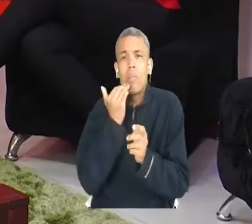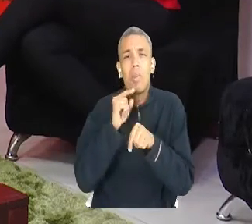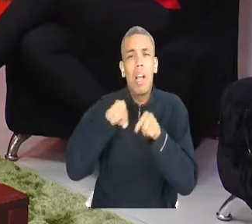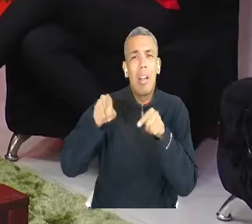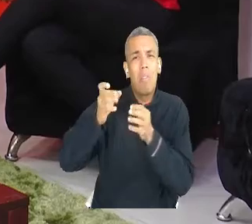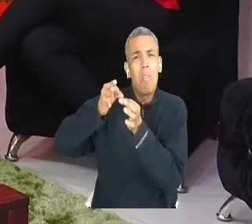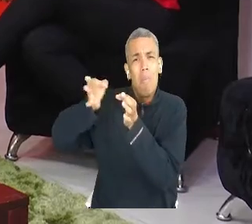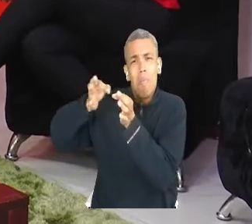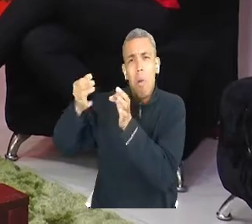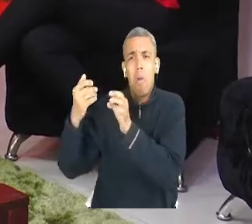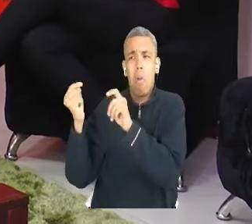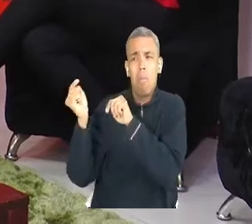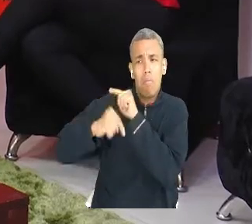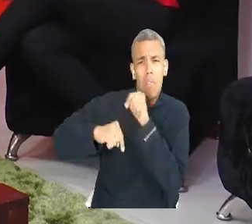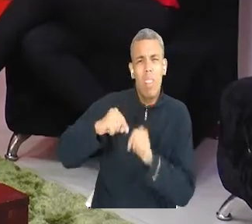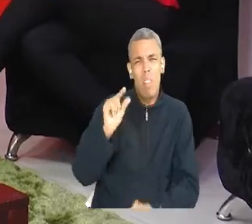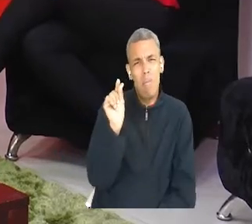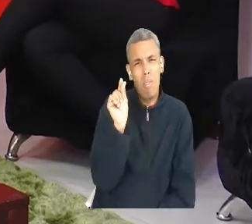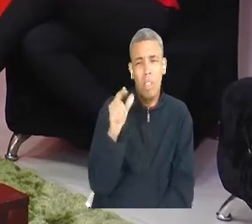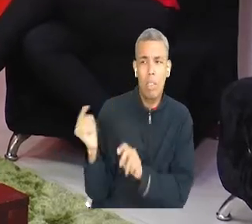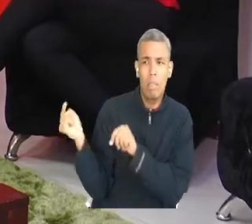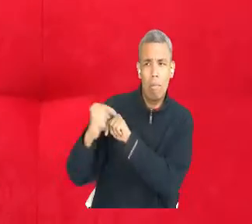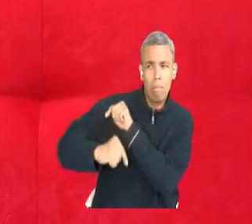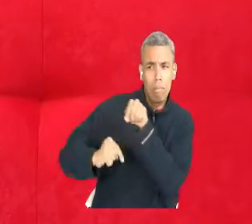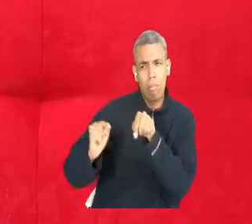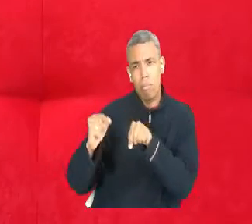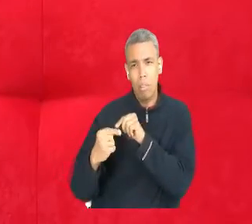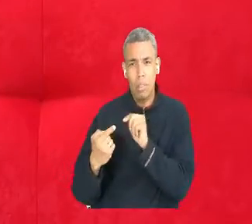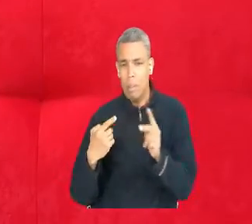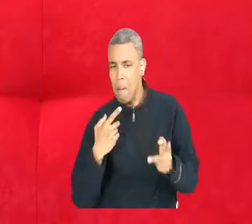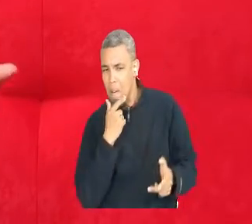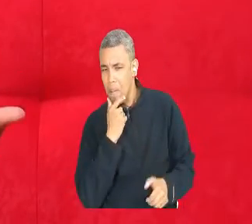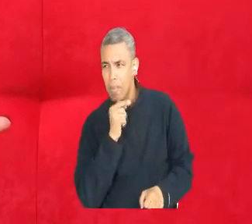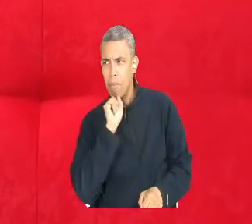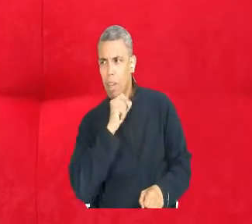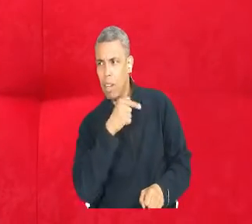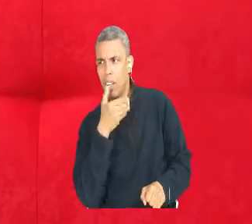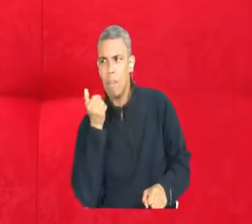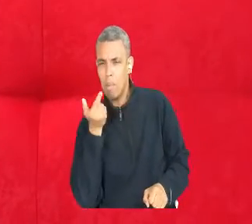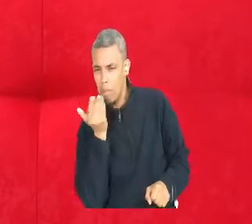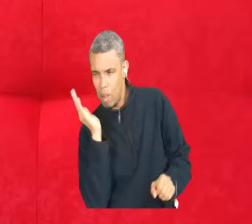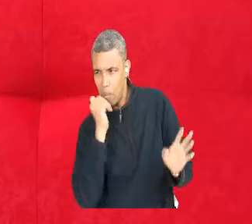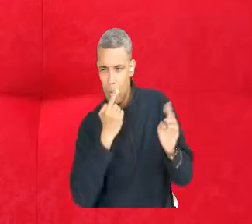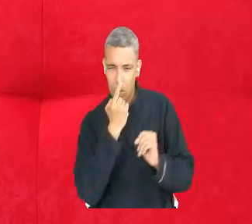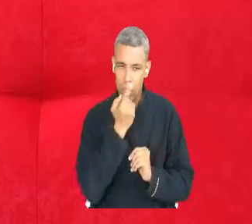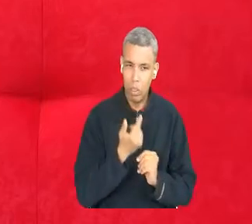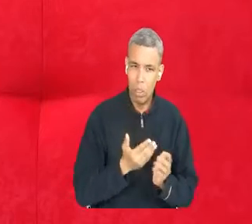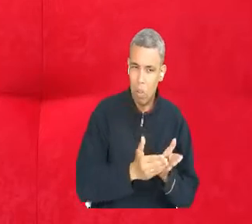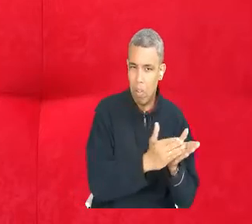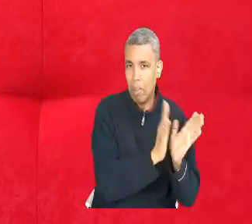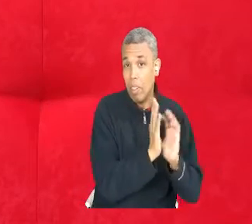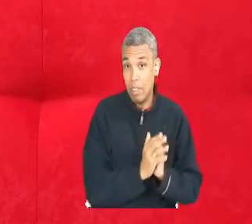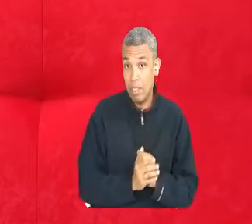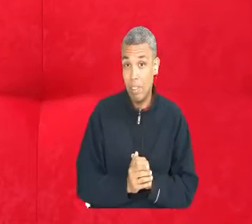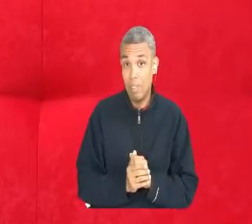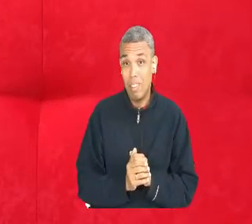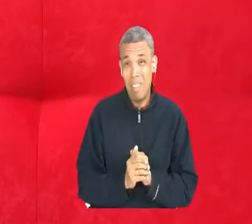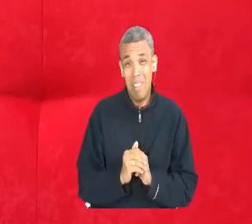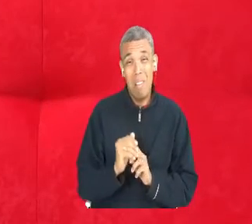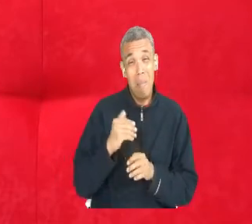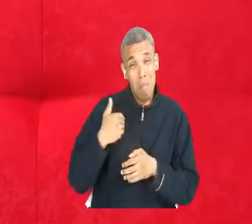trabajando bueno precisamente hoy lunes aquí en barrancabermeja hay un delegado del viceministerio de turismo